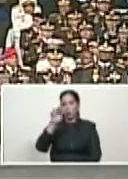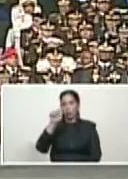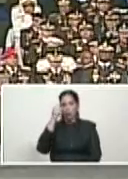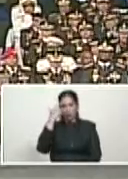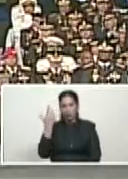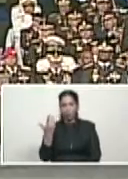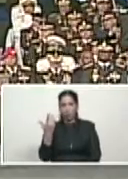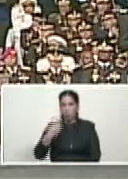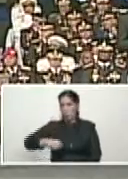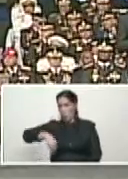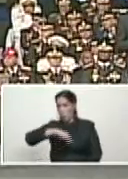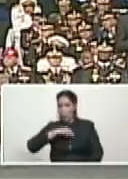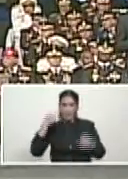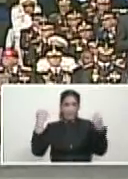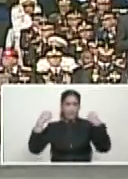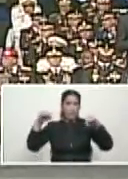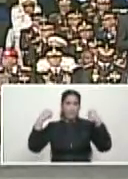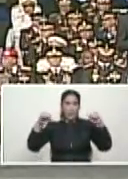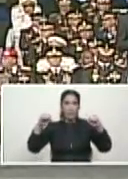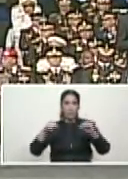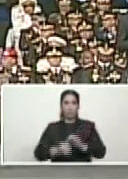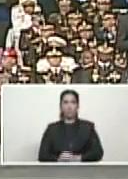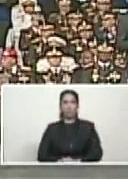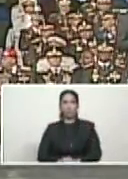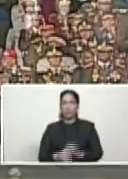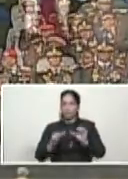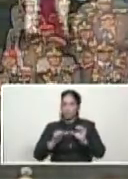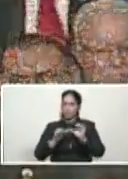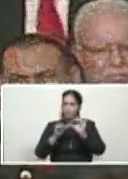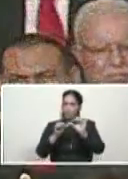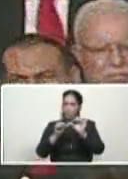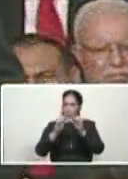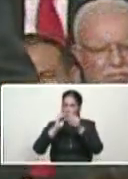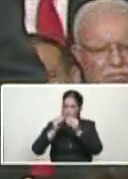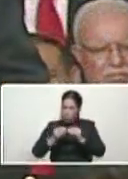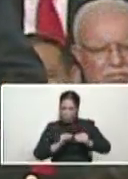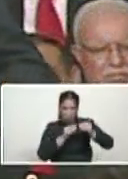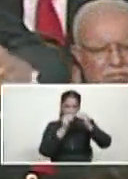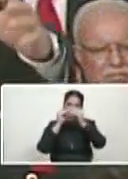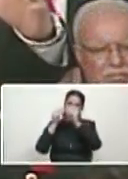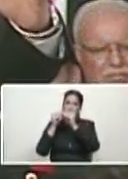Vamos a prepararnos para seguir afinando